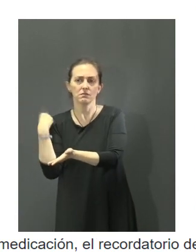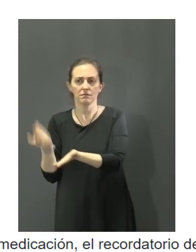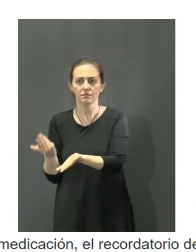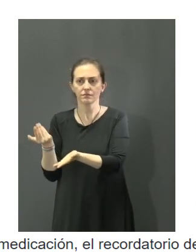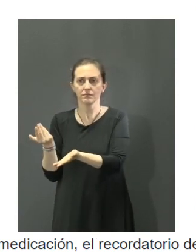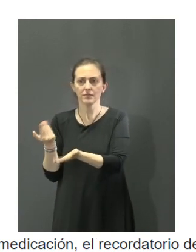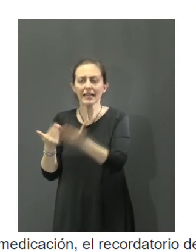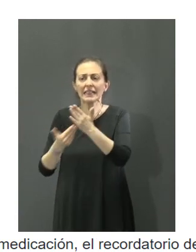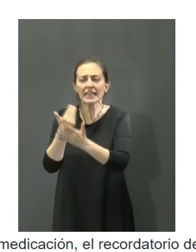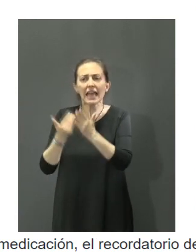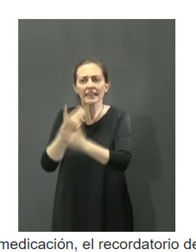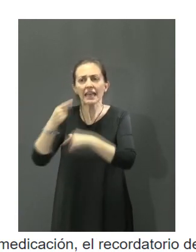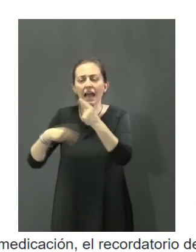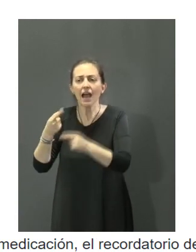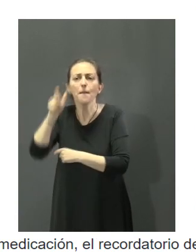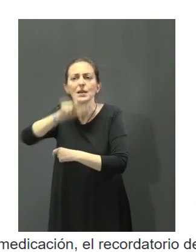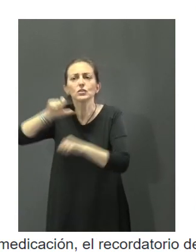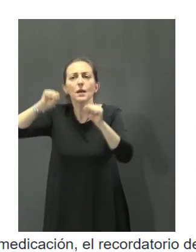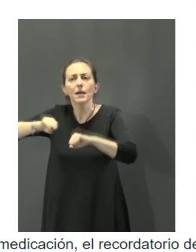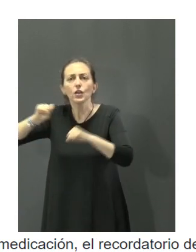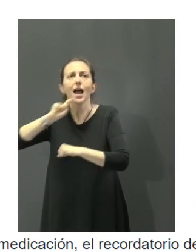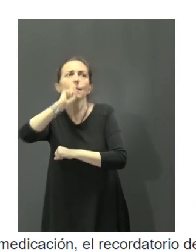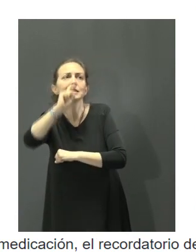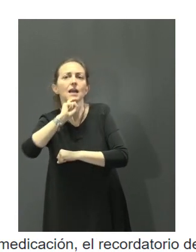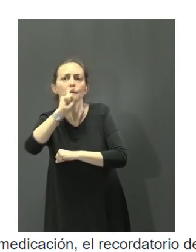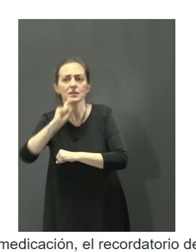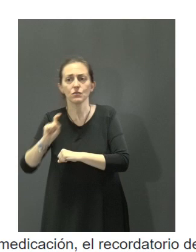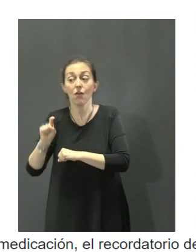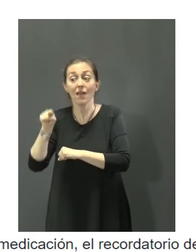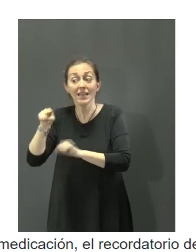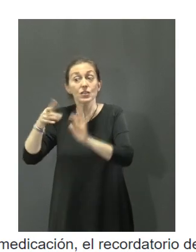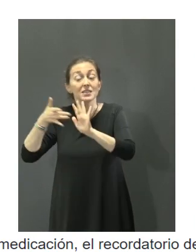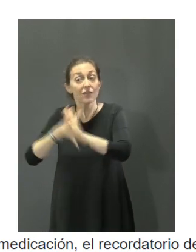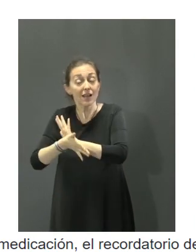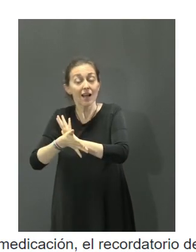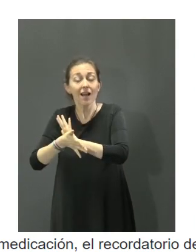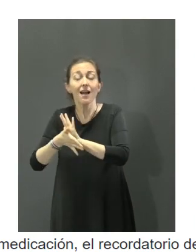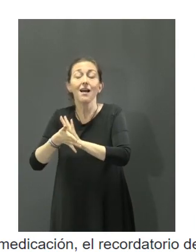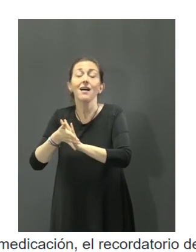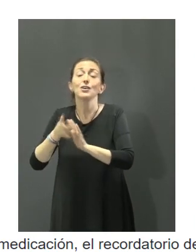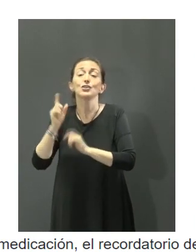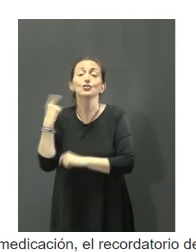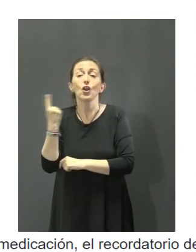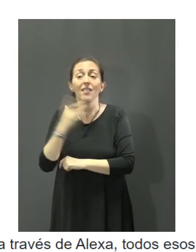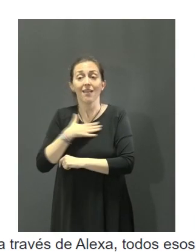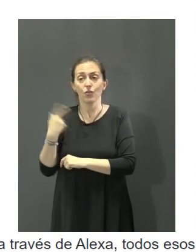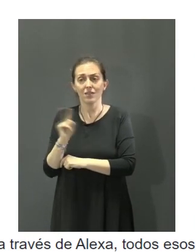apoyando en el día a día a las personas mayores, y eso es combatir la soledad no deseada.